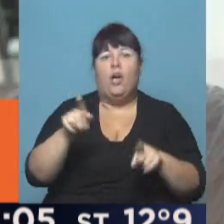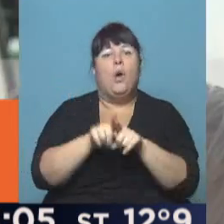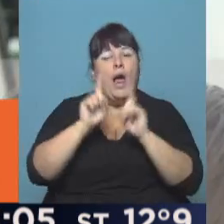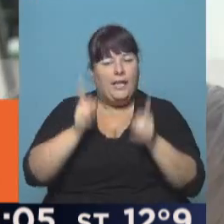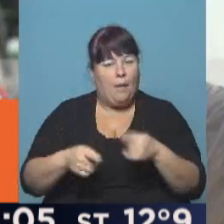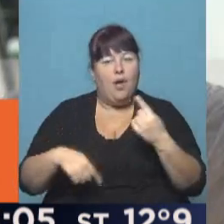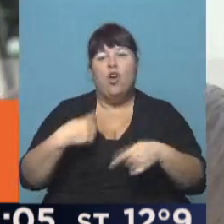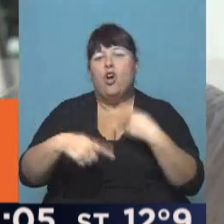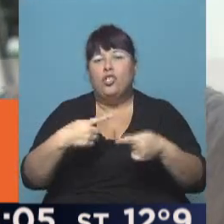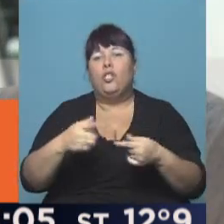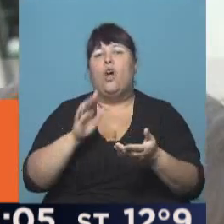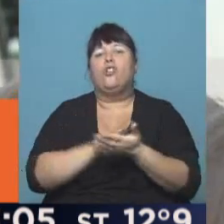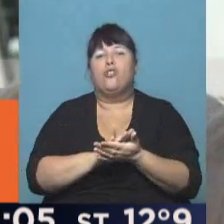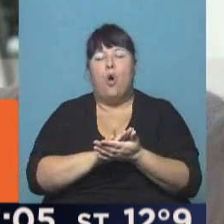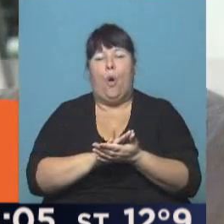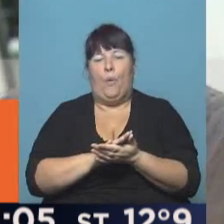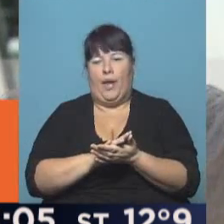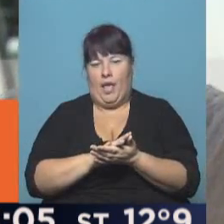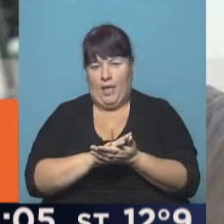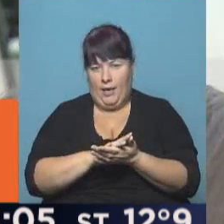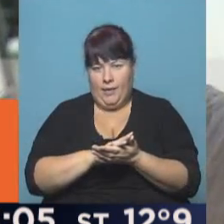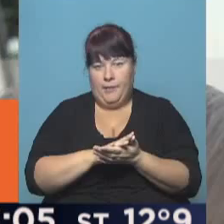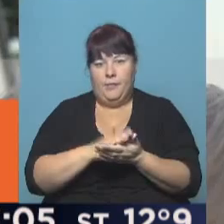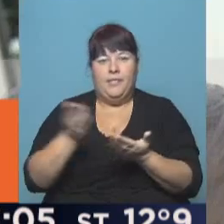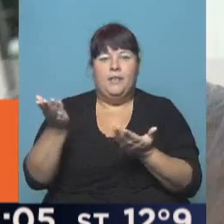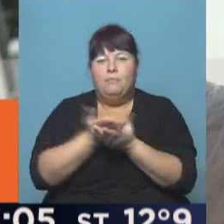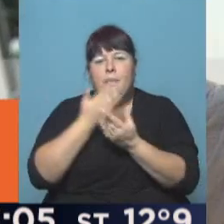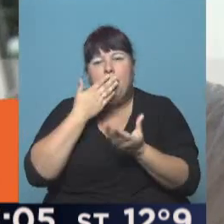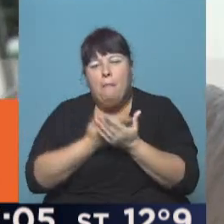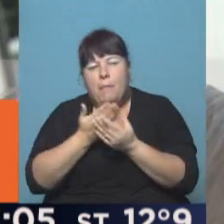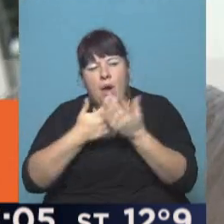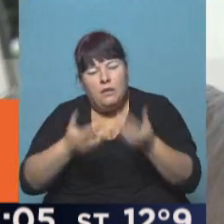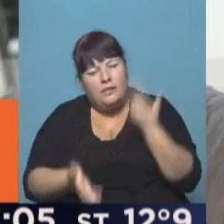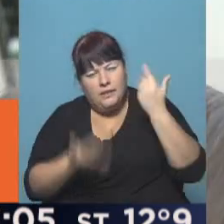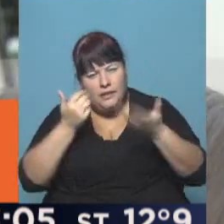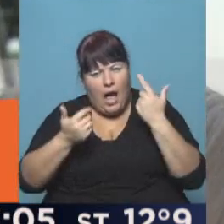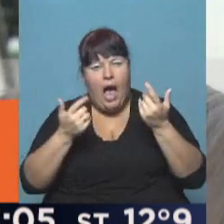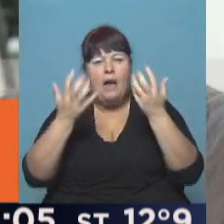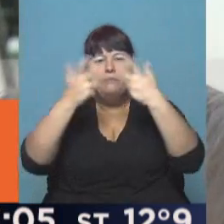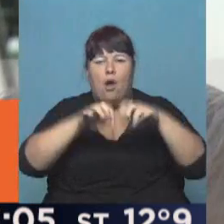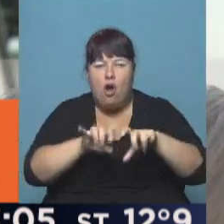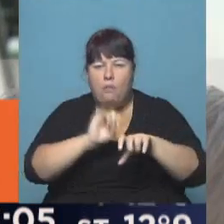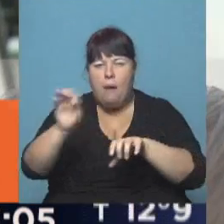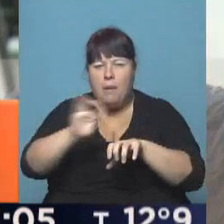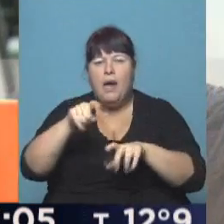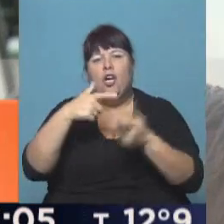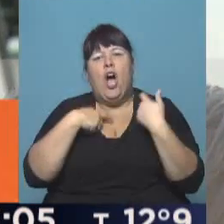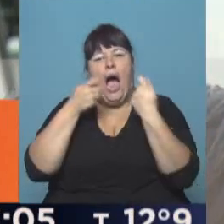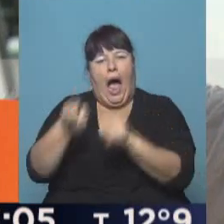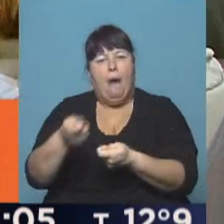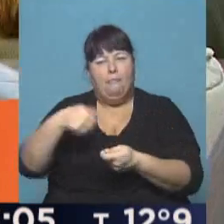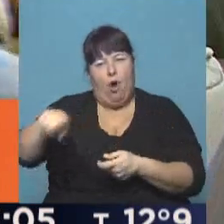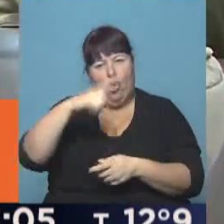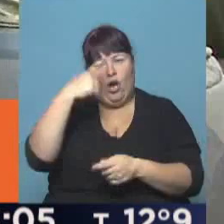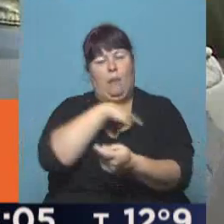también avanzar en todo lo que tiene que ver con la desclasificación de archivos, la digitalización y todo el apoyo que se le puede dar al